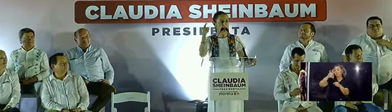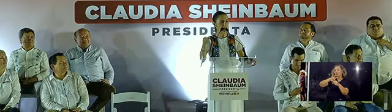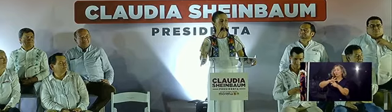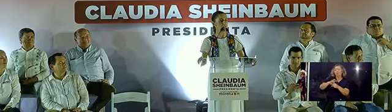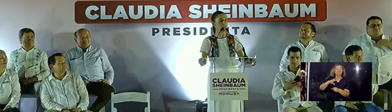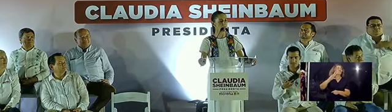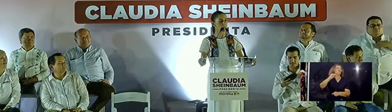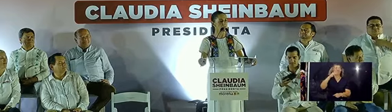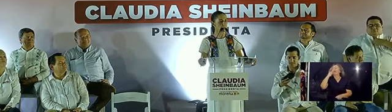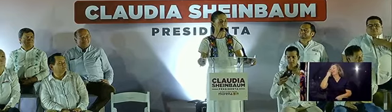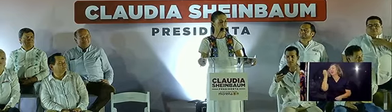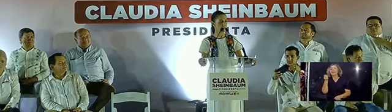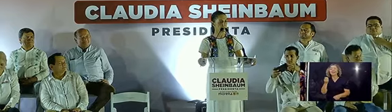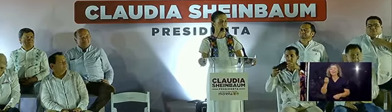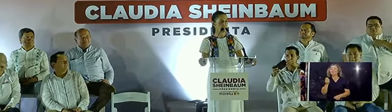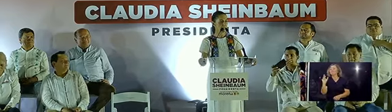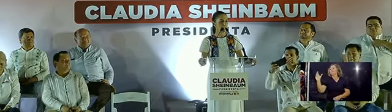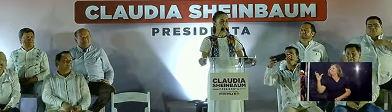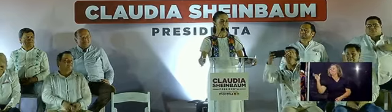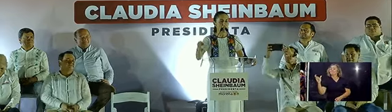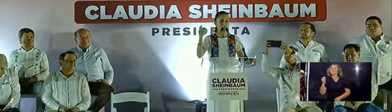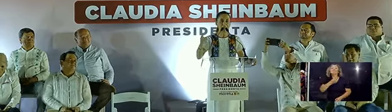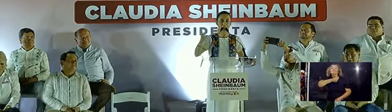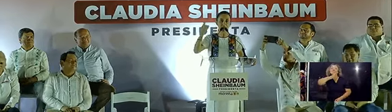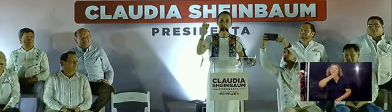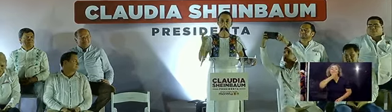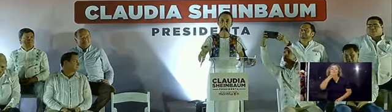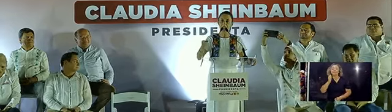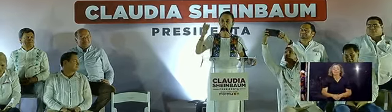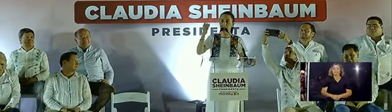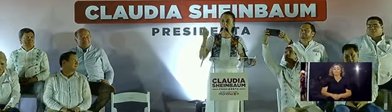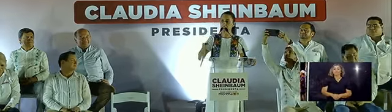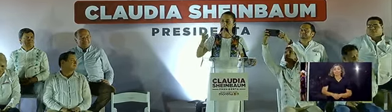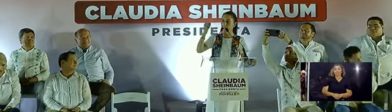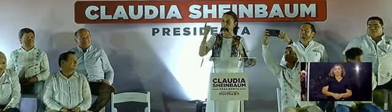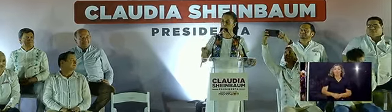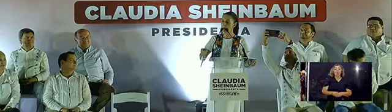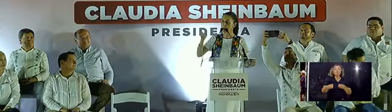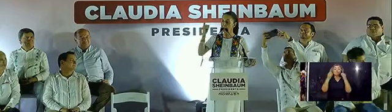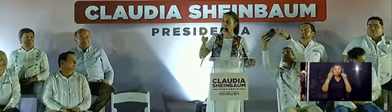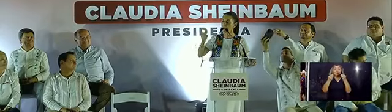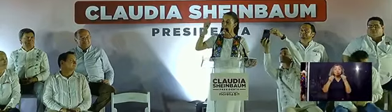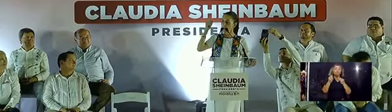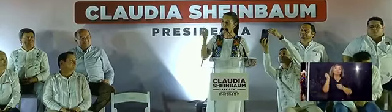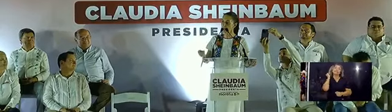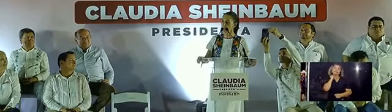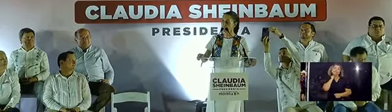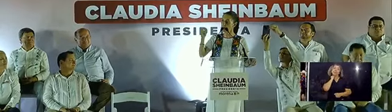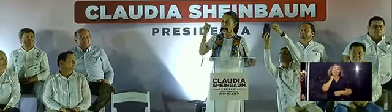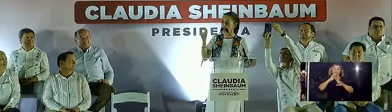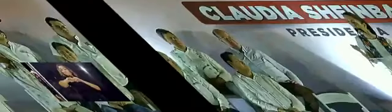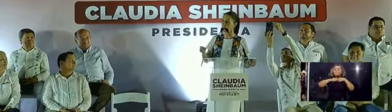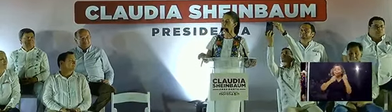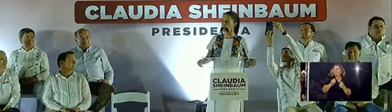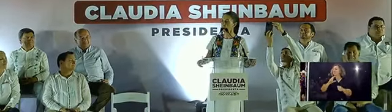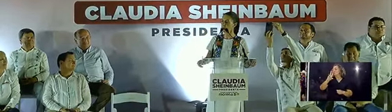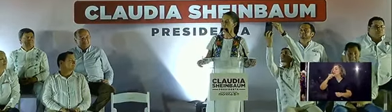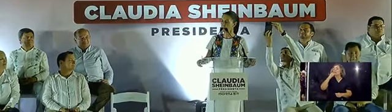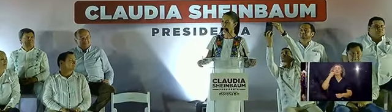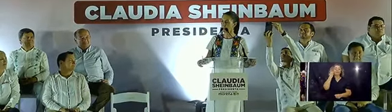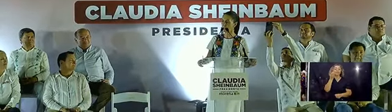universal adultos mayores la gran mayoría de los senadores del pan votaron en contra de la pensión